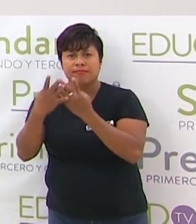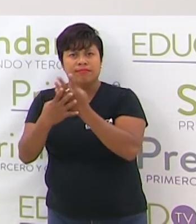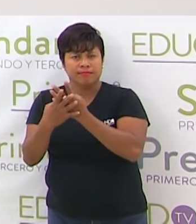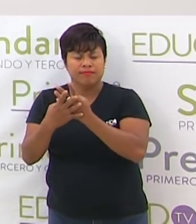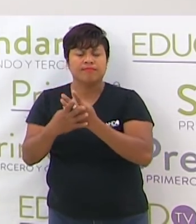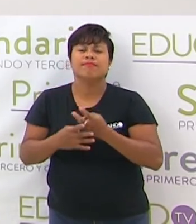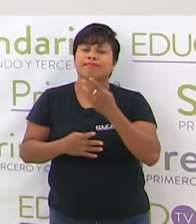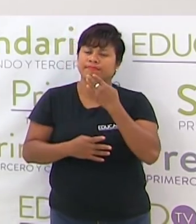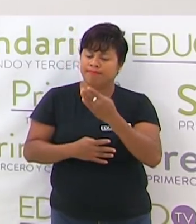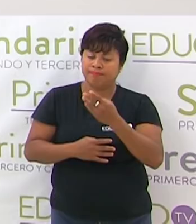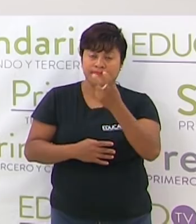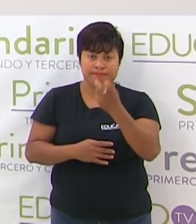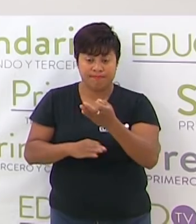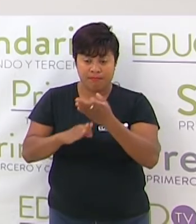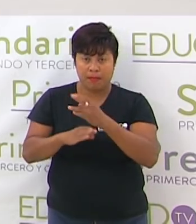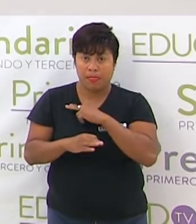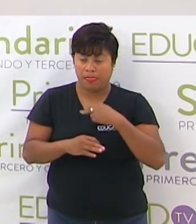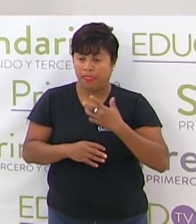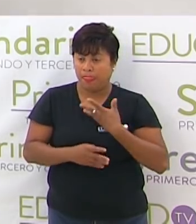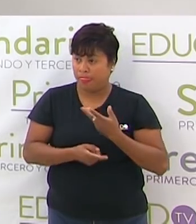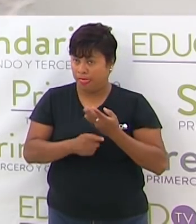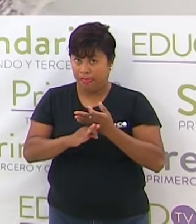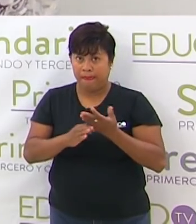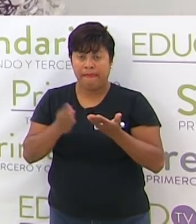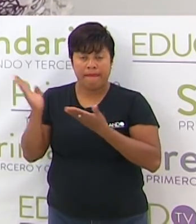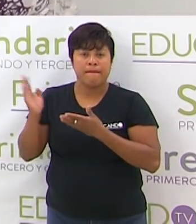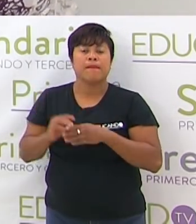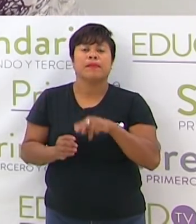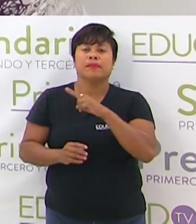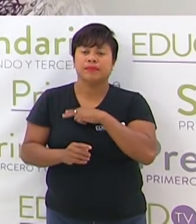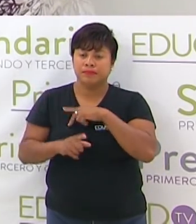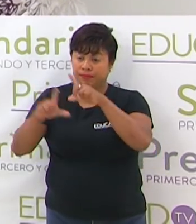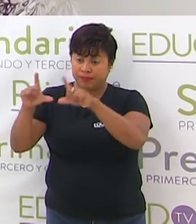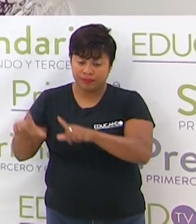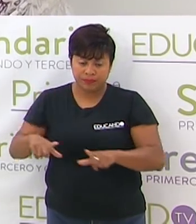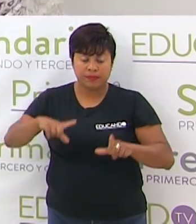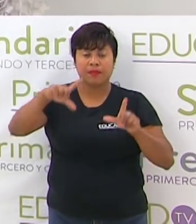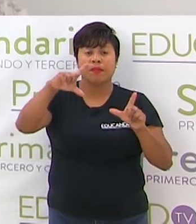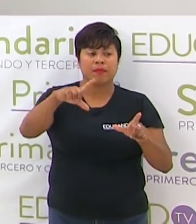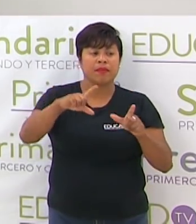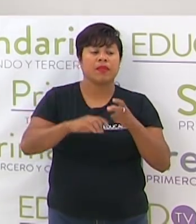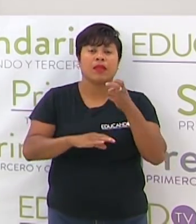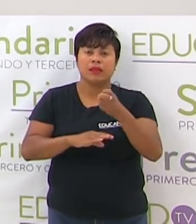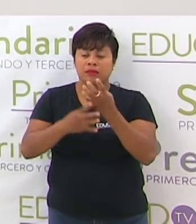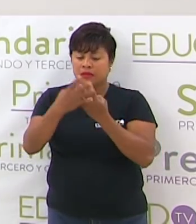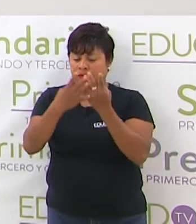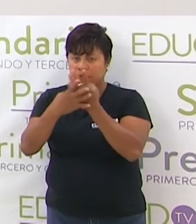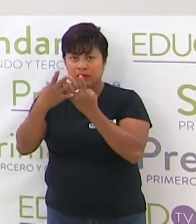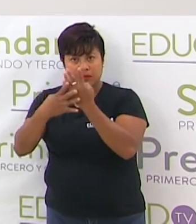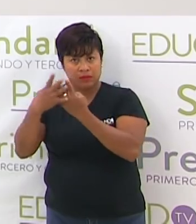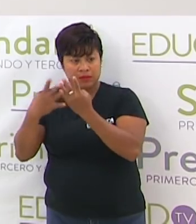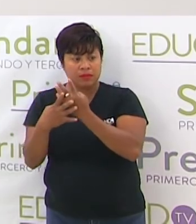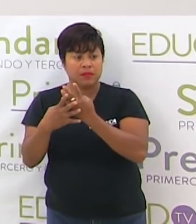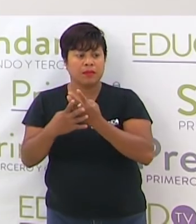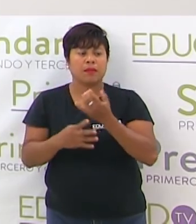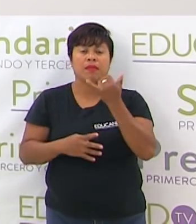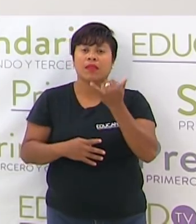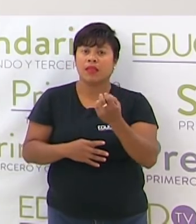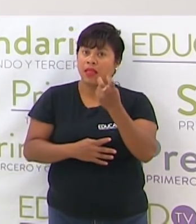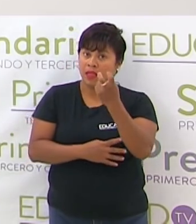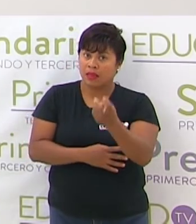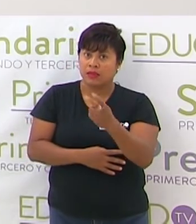Bien, esa figura que nosotros tenemos acá la vamos a ubicar dentro de la retícula